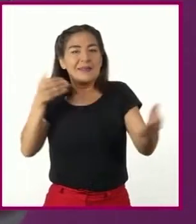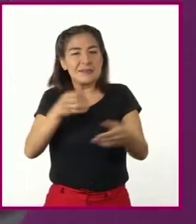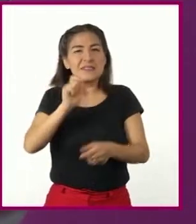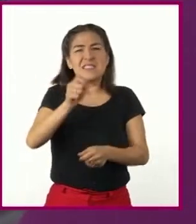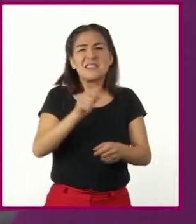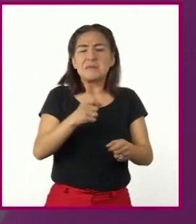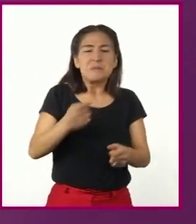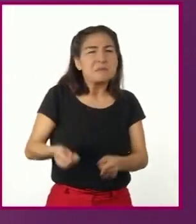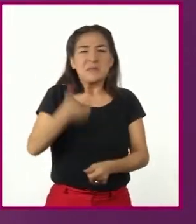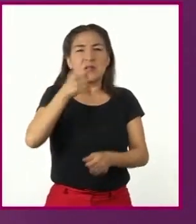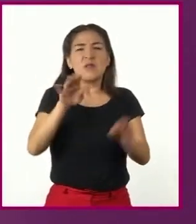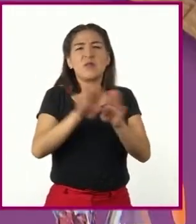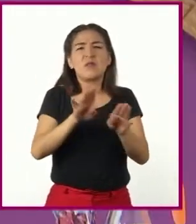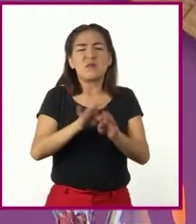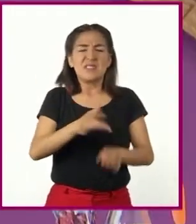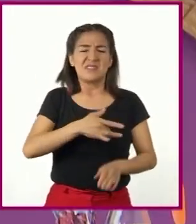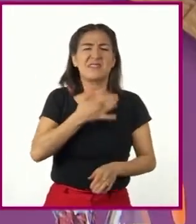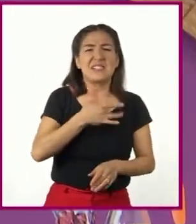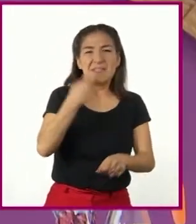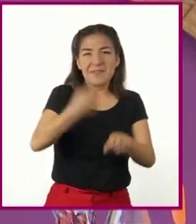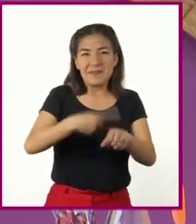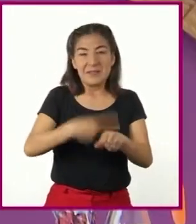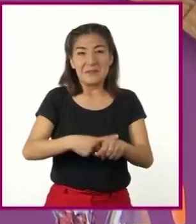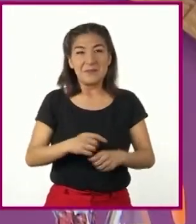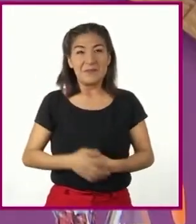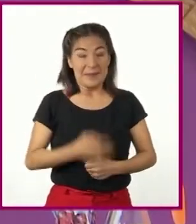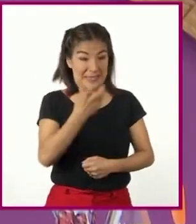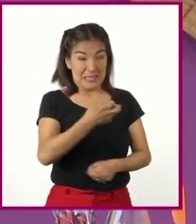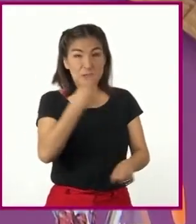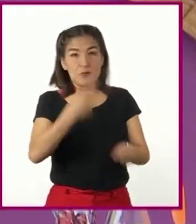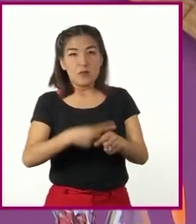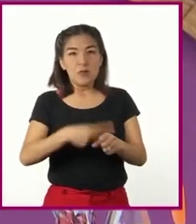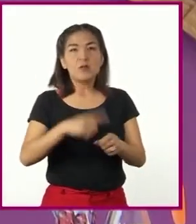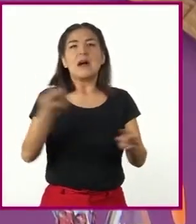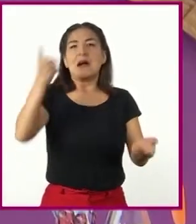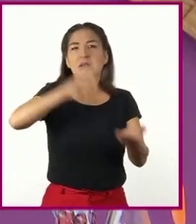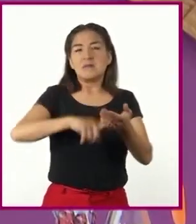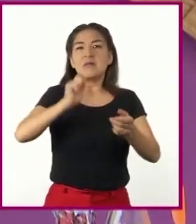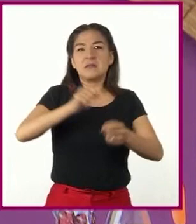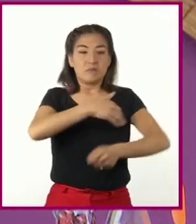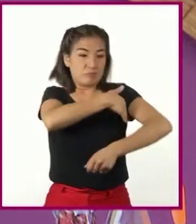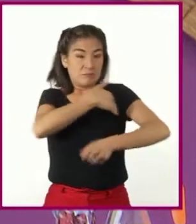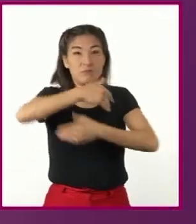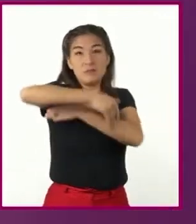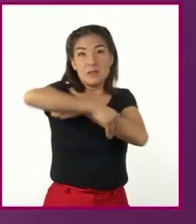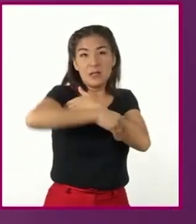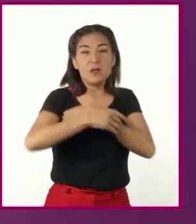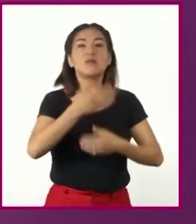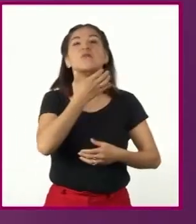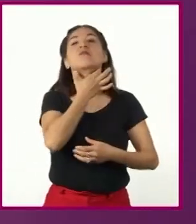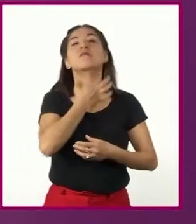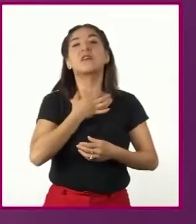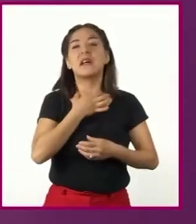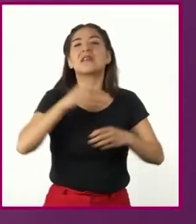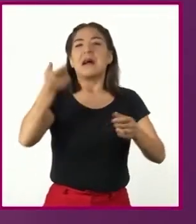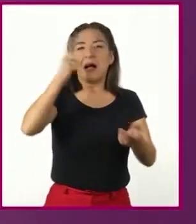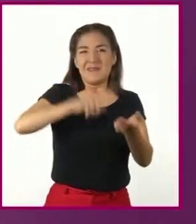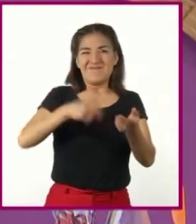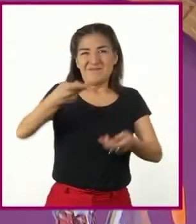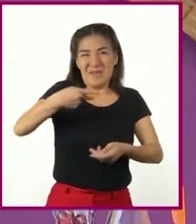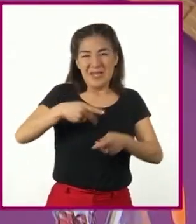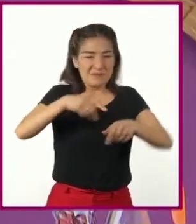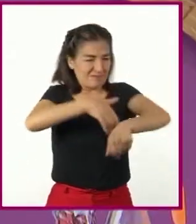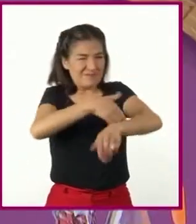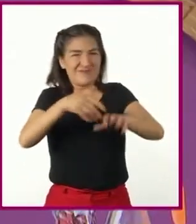primeros síntomas de la enfermedad. La enfermedad se manifestaba en las ingles, axilas o cuello, con la inflamación